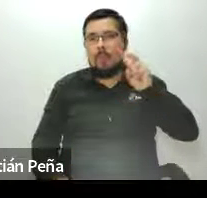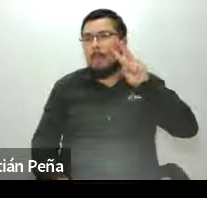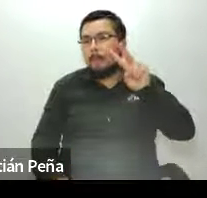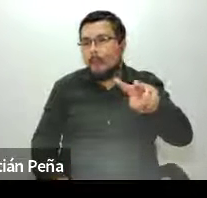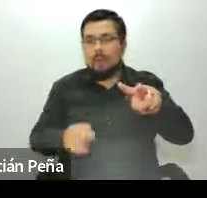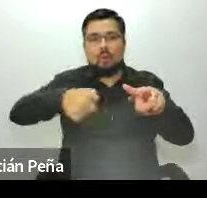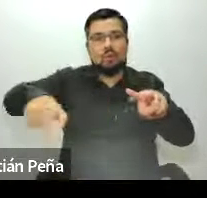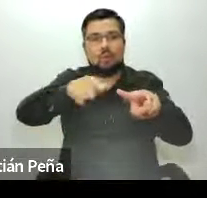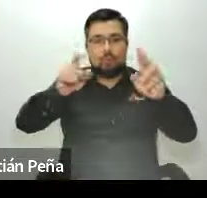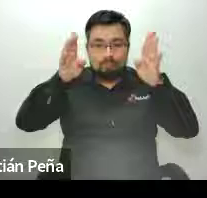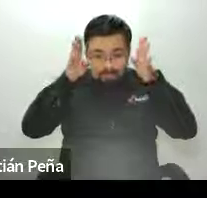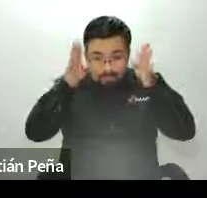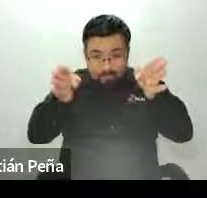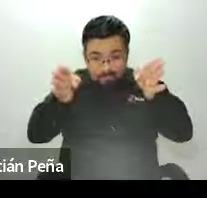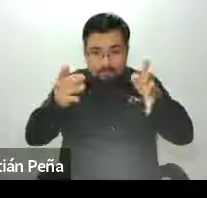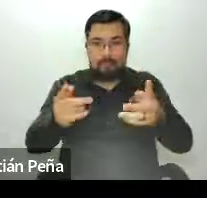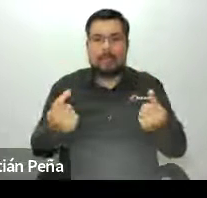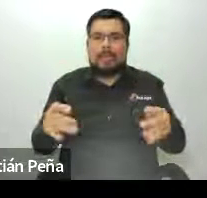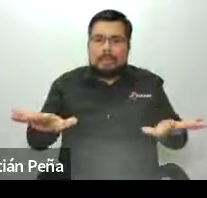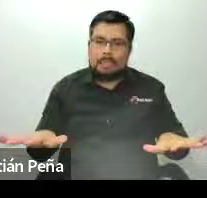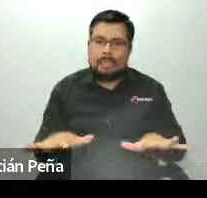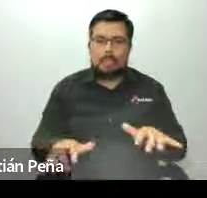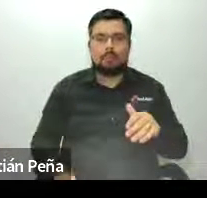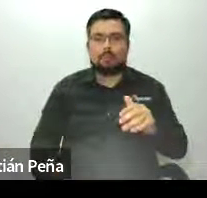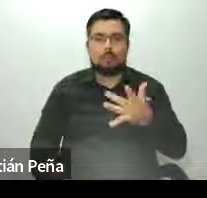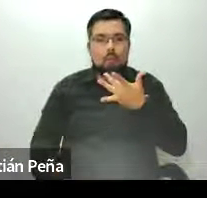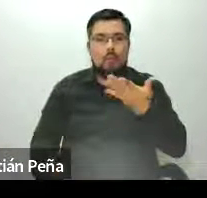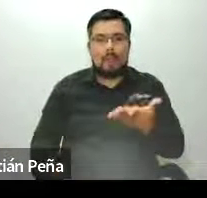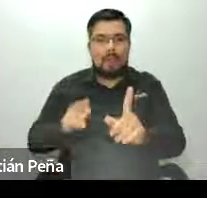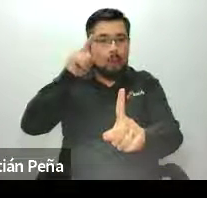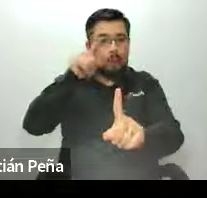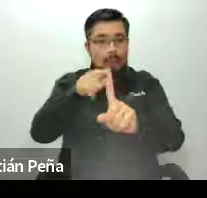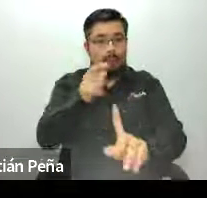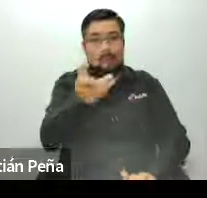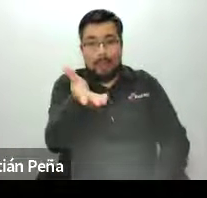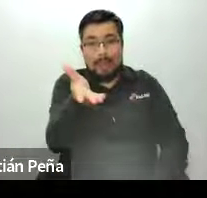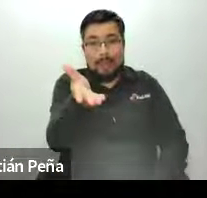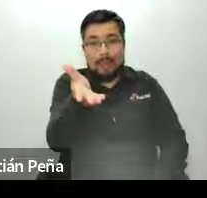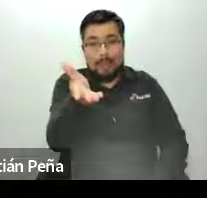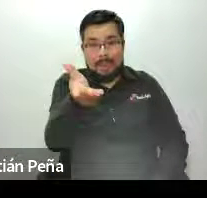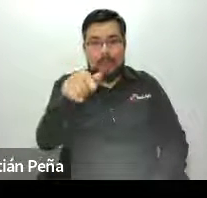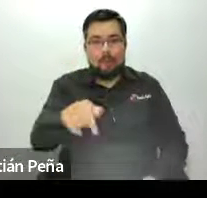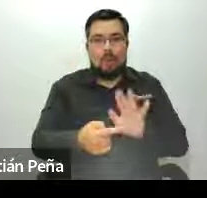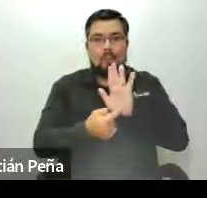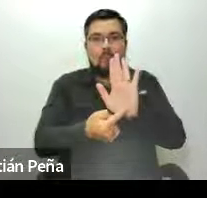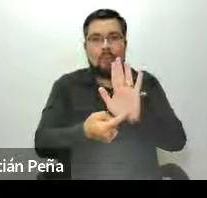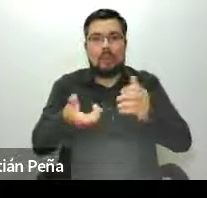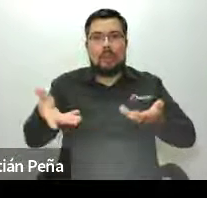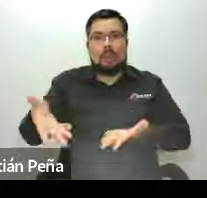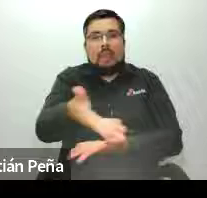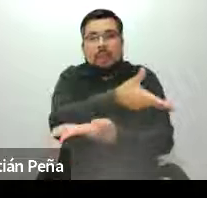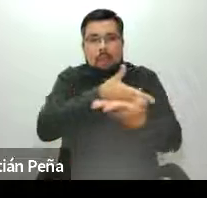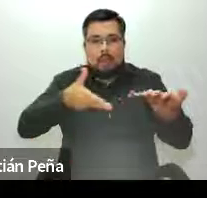esto, em, porque este objetivo, por ejemplo, este que estamos mostrando de interactuar de acuerdo con las